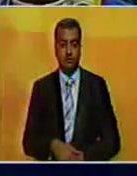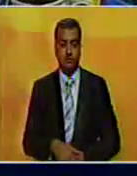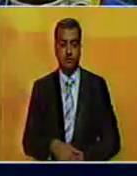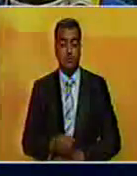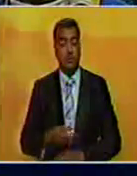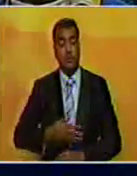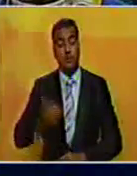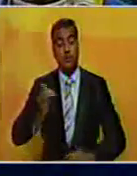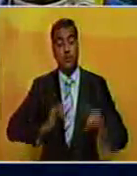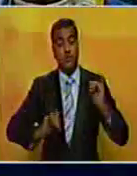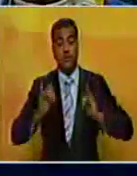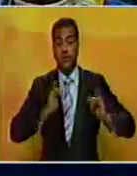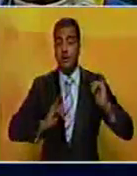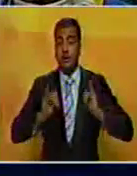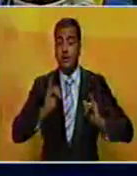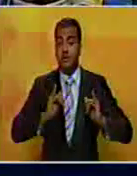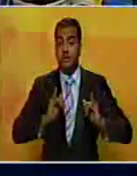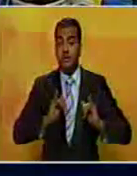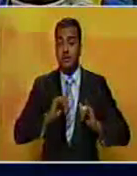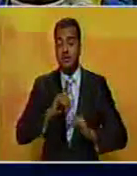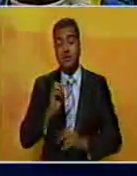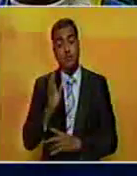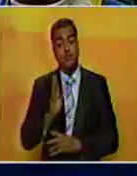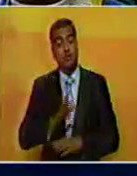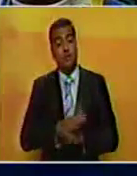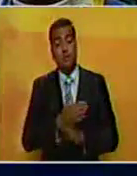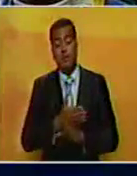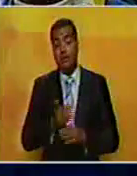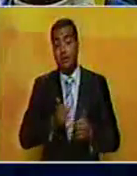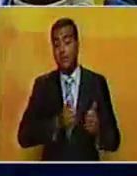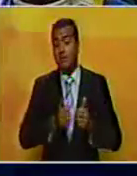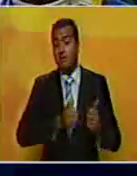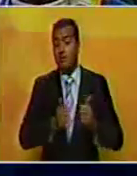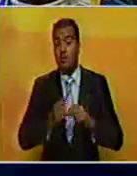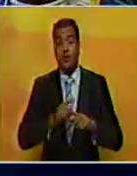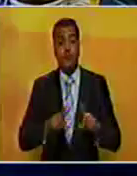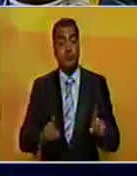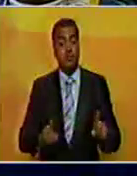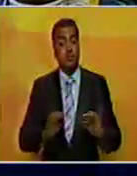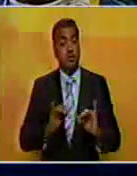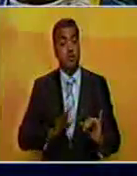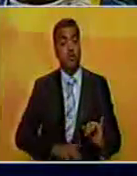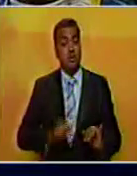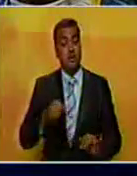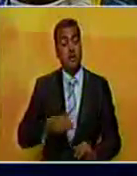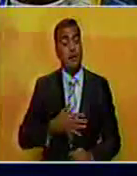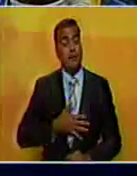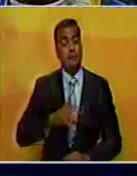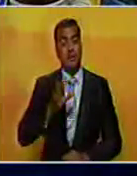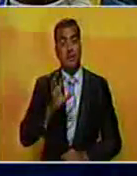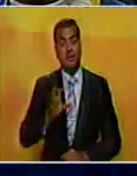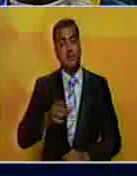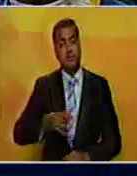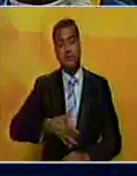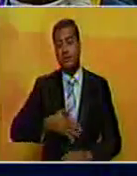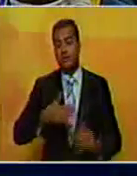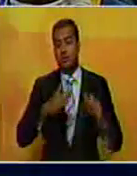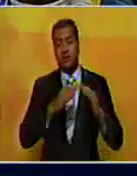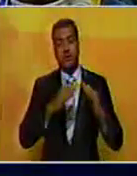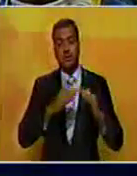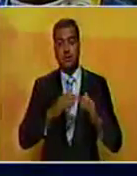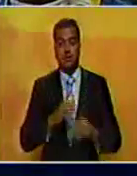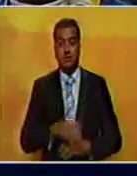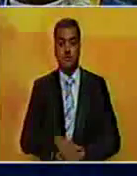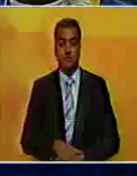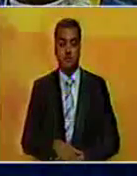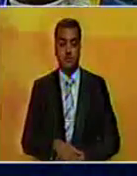No he podido disfrutar al 100% porque antes tenía competencias previstas, pero ya estoy aquí, ya estoy en mi país. Me siento en casa